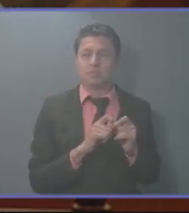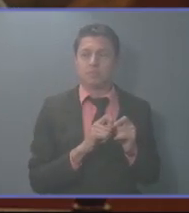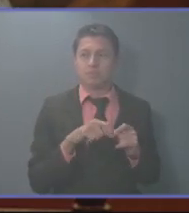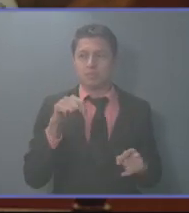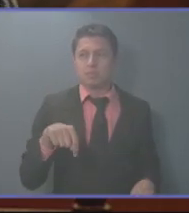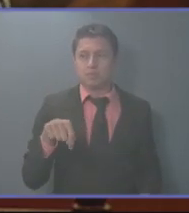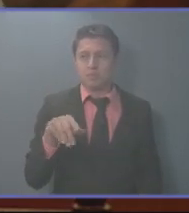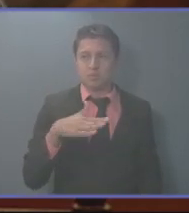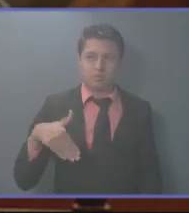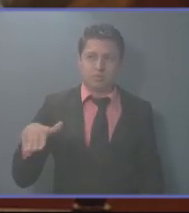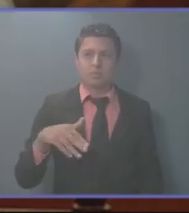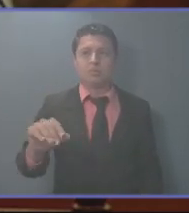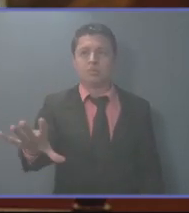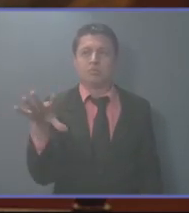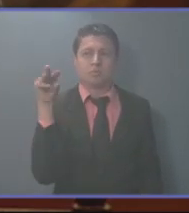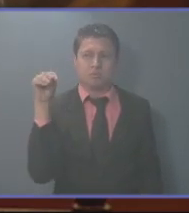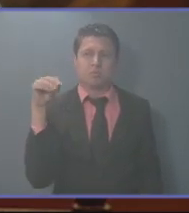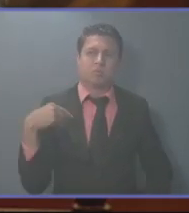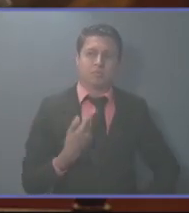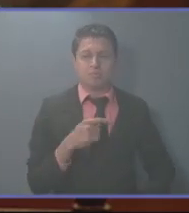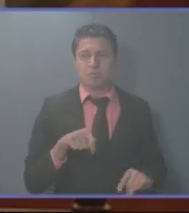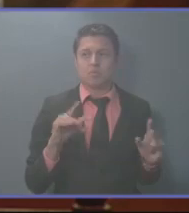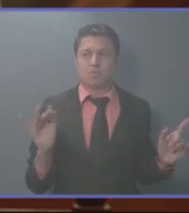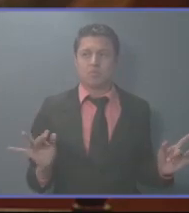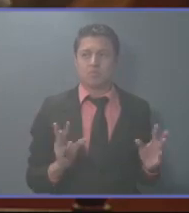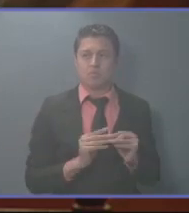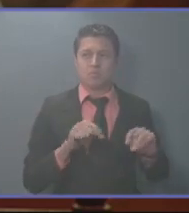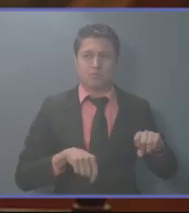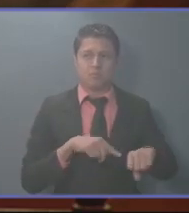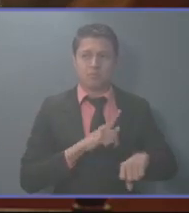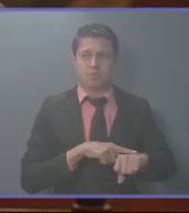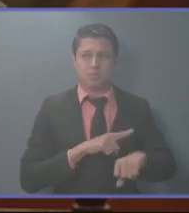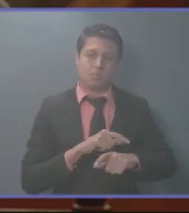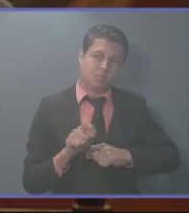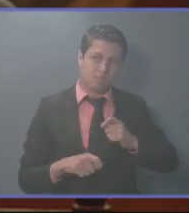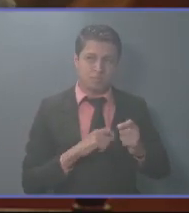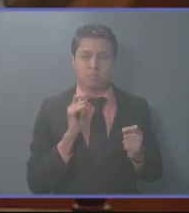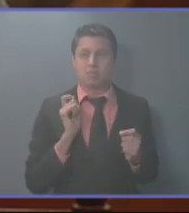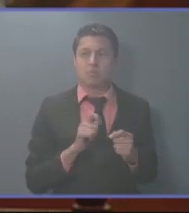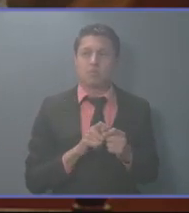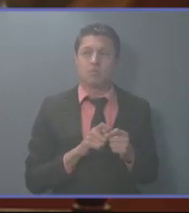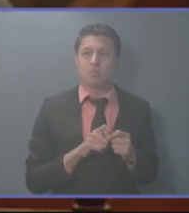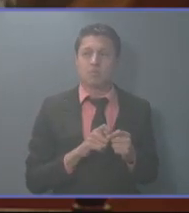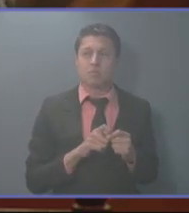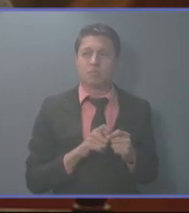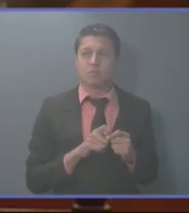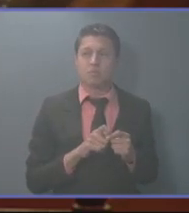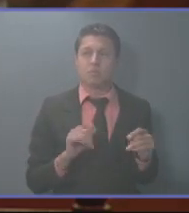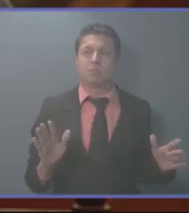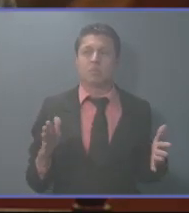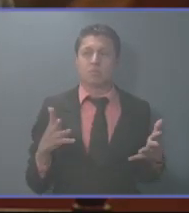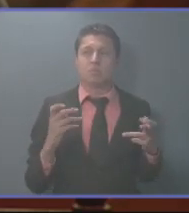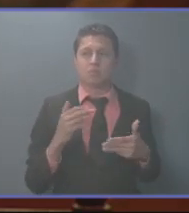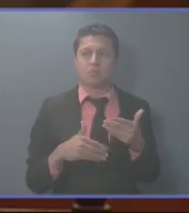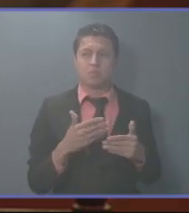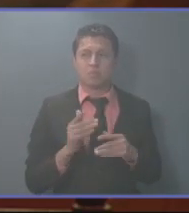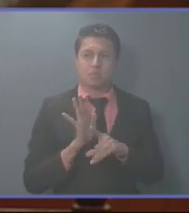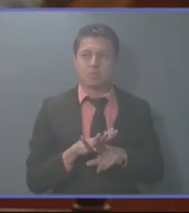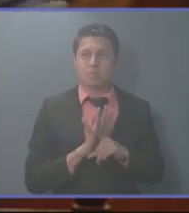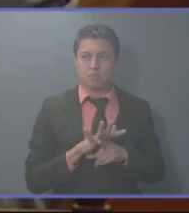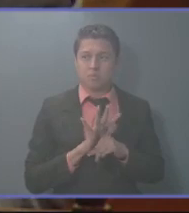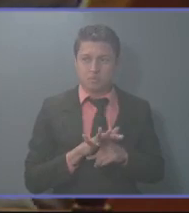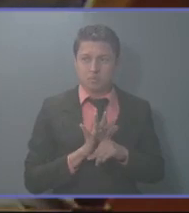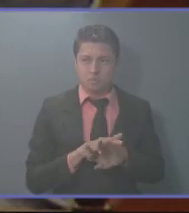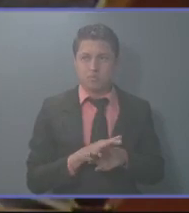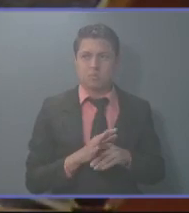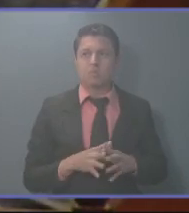este salón donde nos encontramos en este momento como mecanismo de coacción